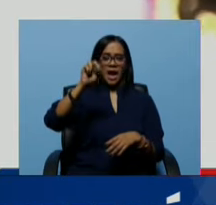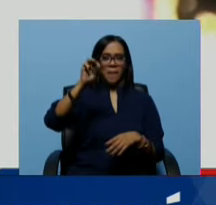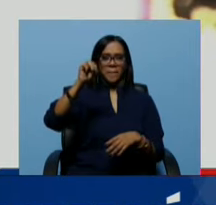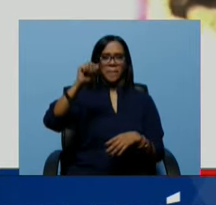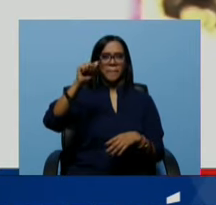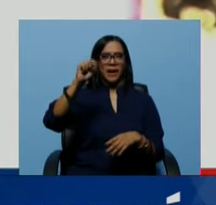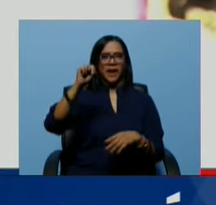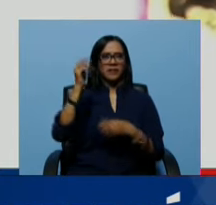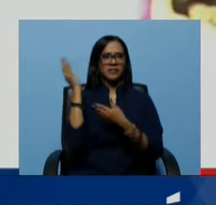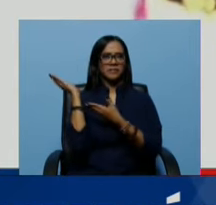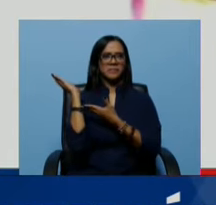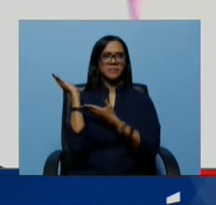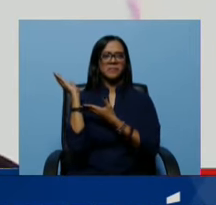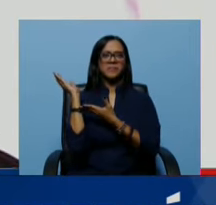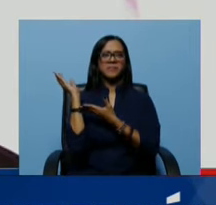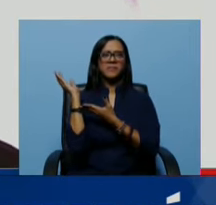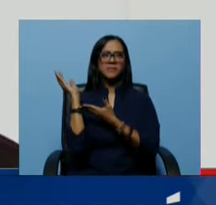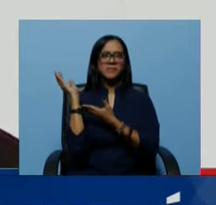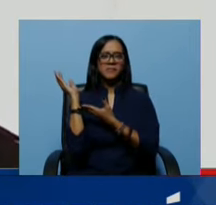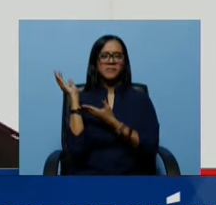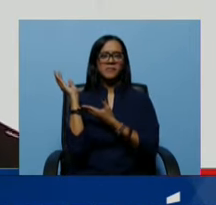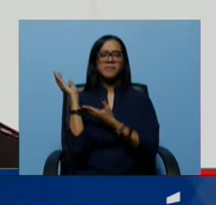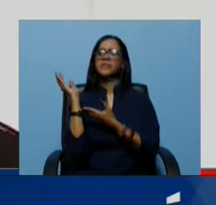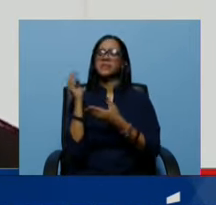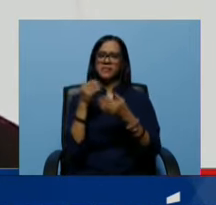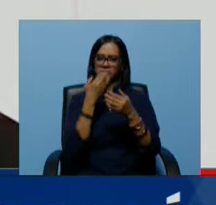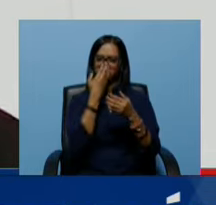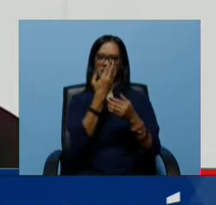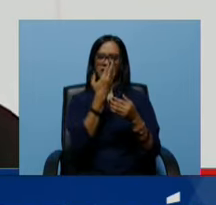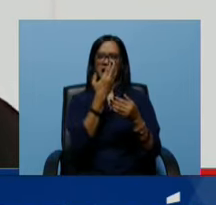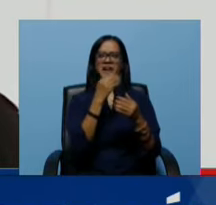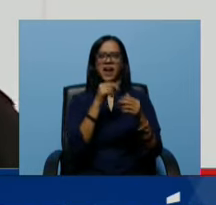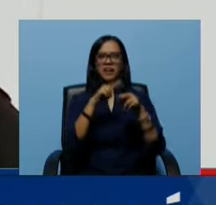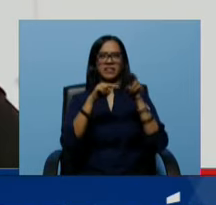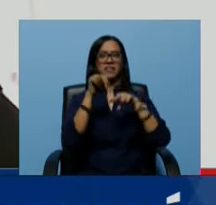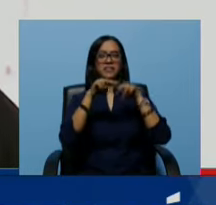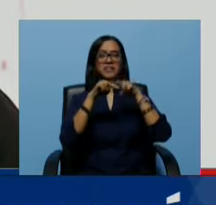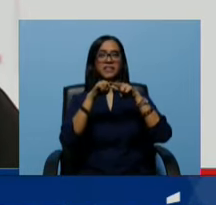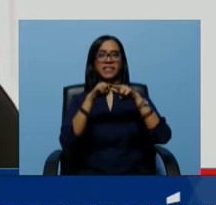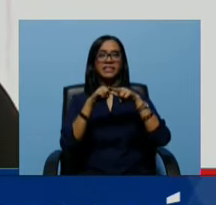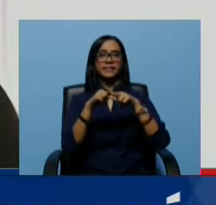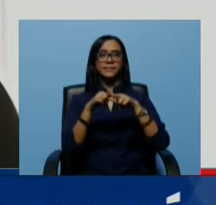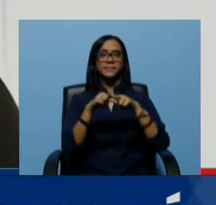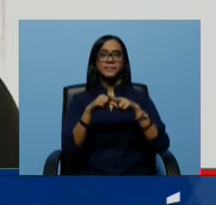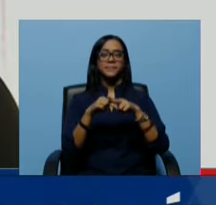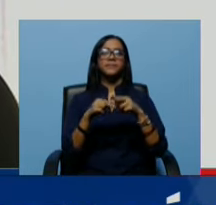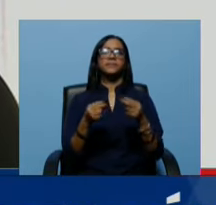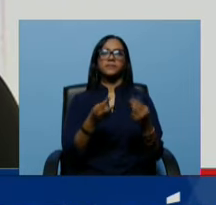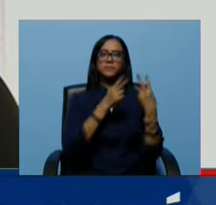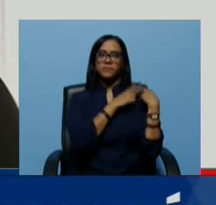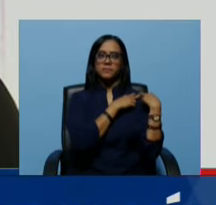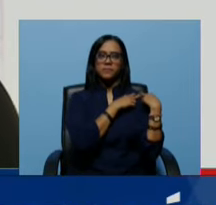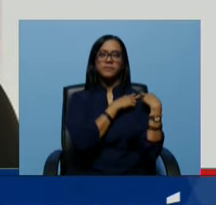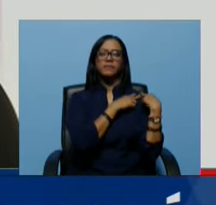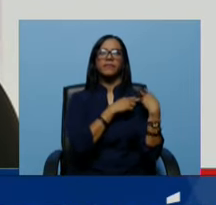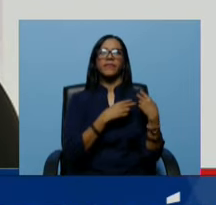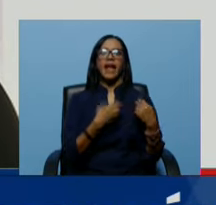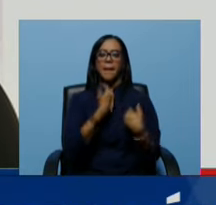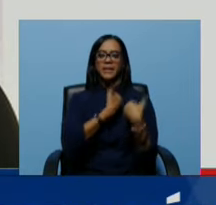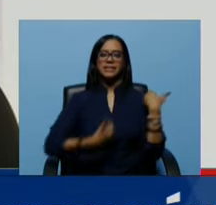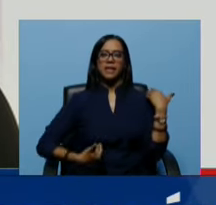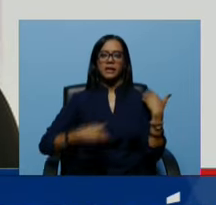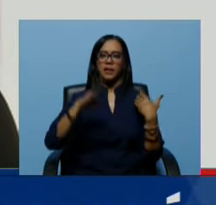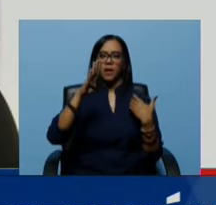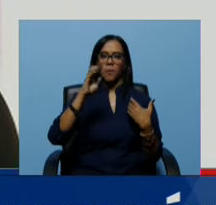Lares, quien queda frente de esta junta de reestructuración, y con el cargo de presidente de